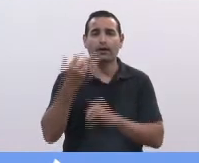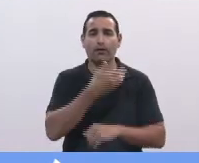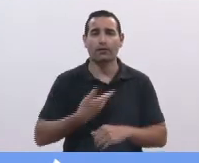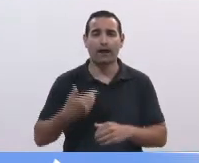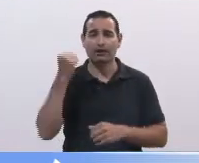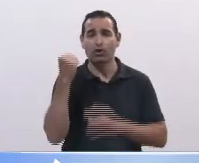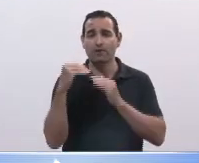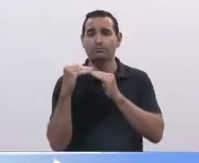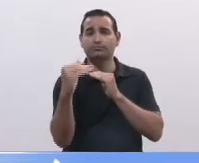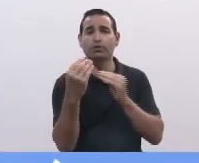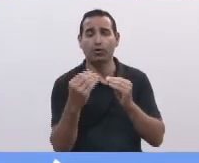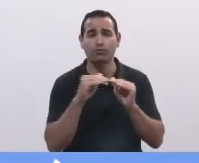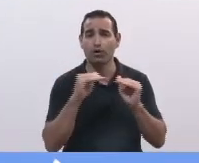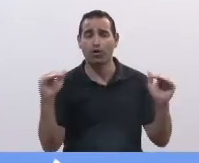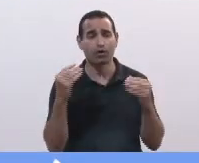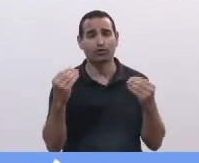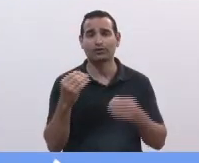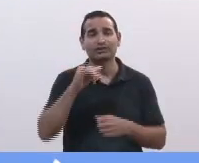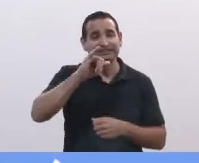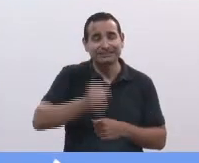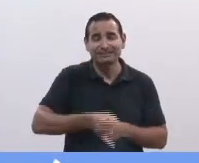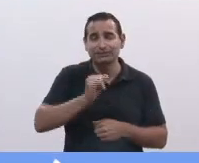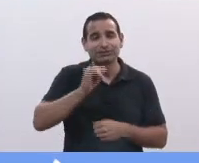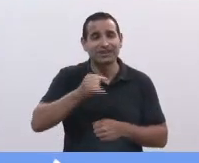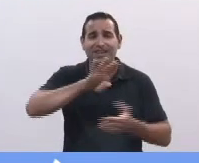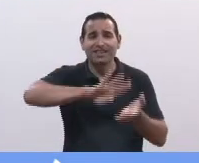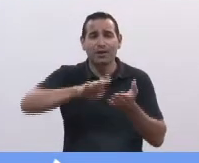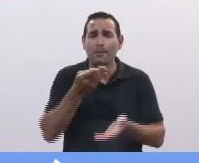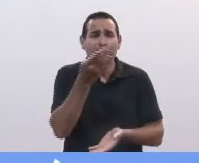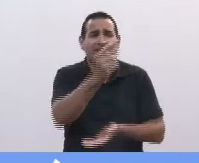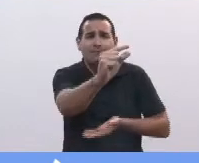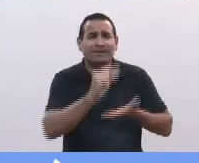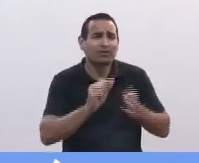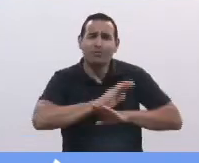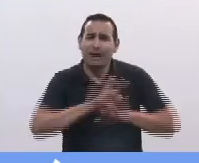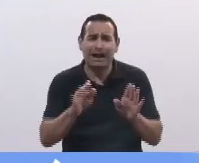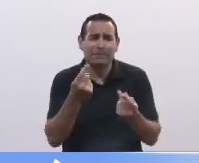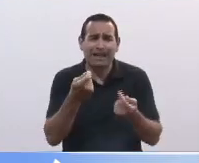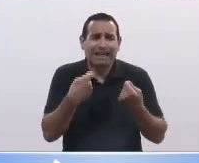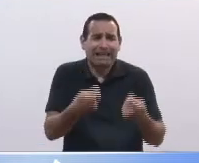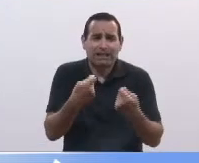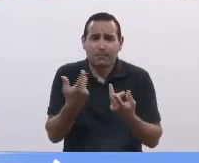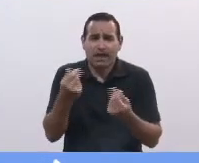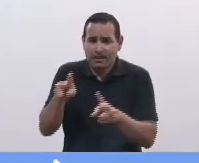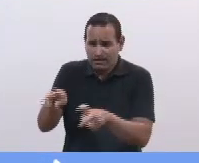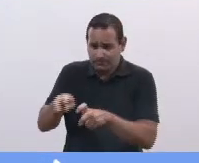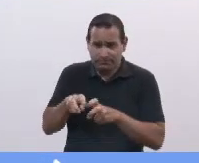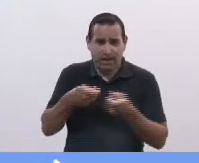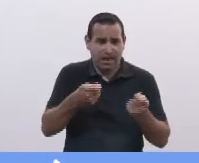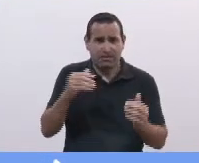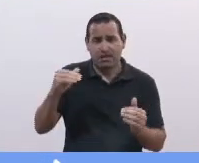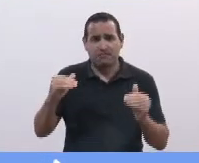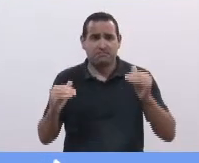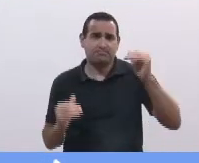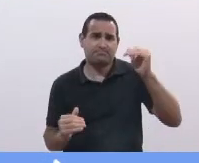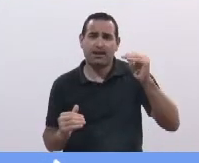estabilidad. Es sí y solo sí. Dejamos de endeudarnos. Dejamos de gastar más de lo que tenemos,